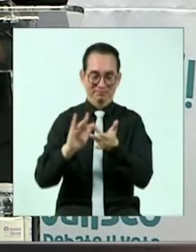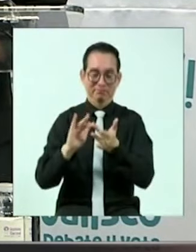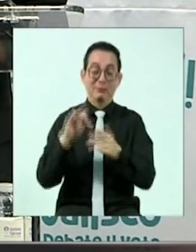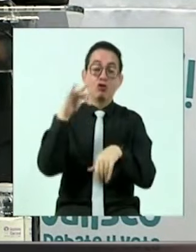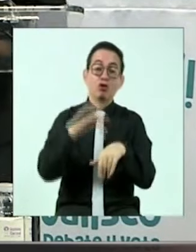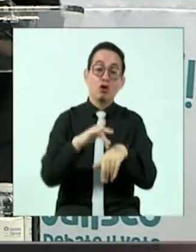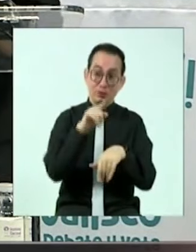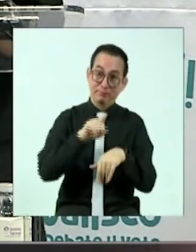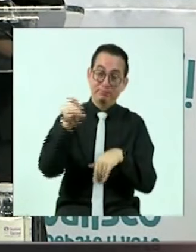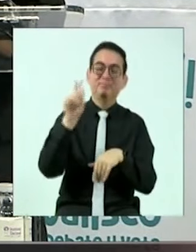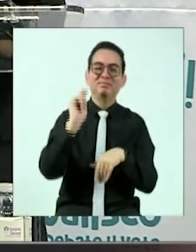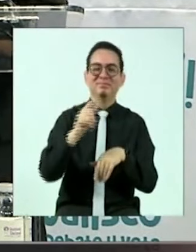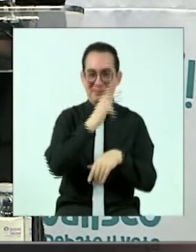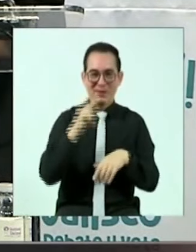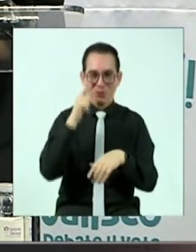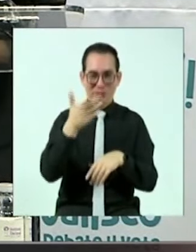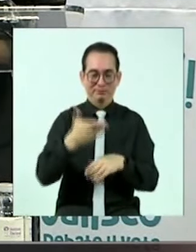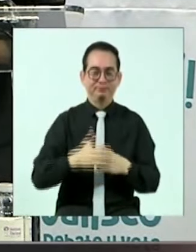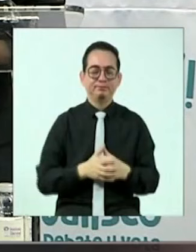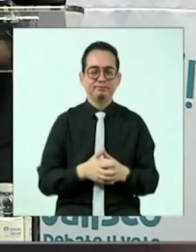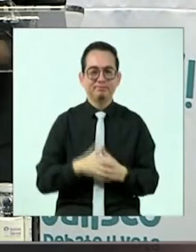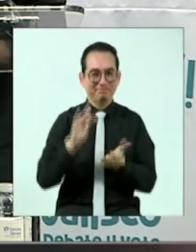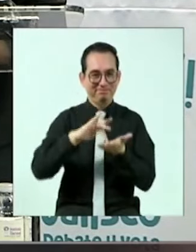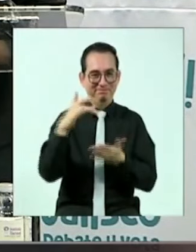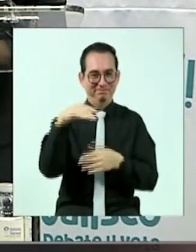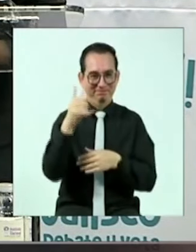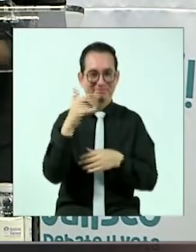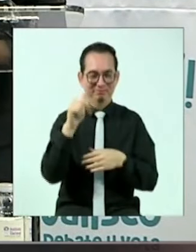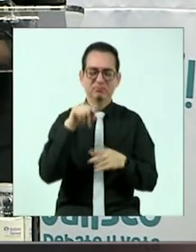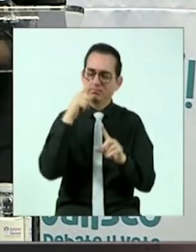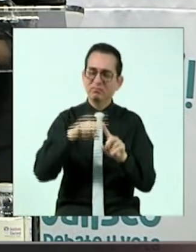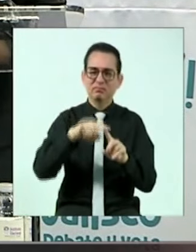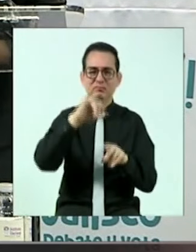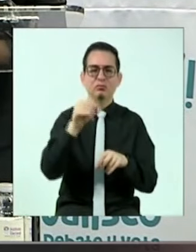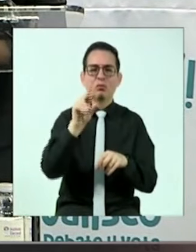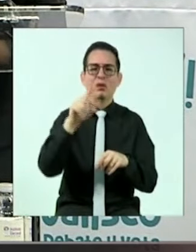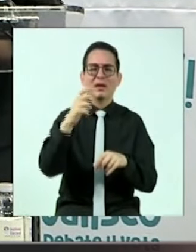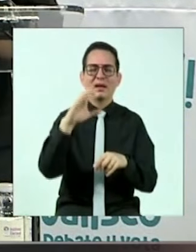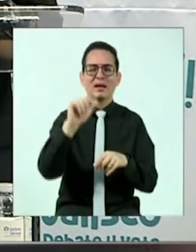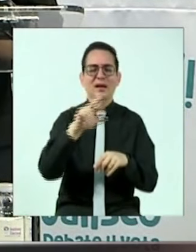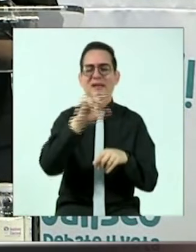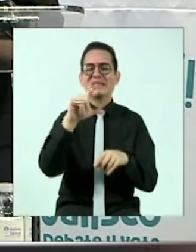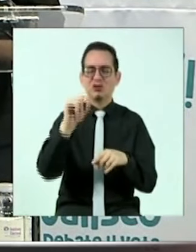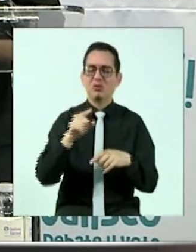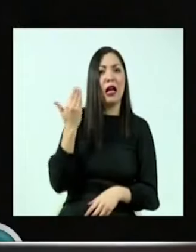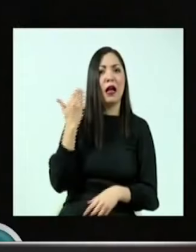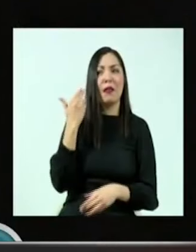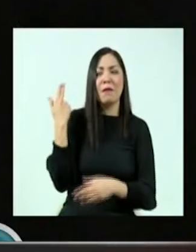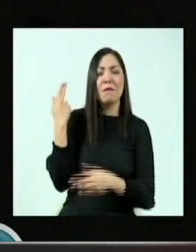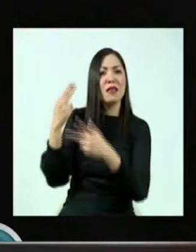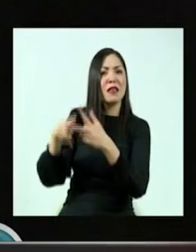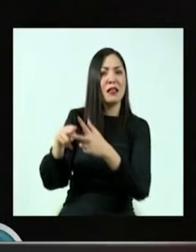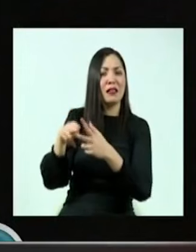negativos entre quienes aspiran a ese puesto y una mínima cantidad de propuestas. Imperaron las